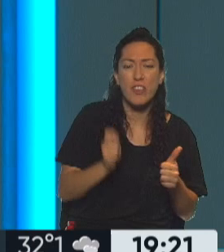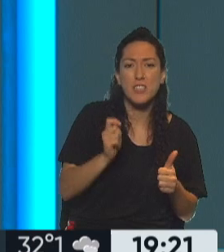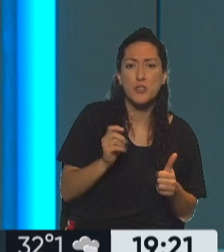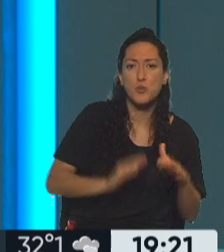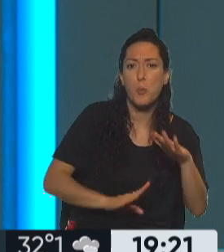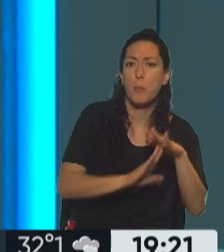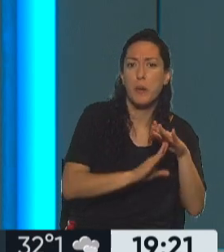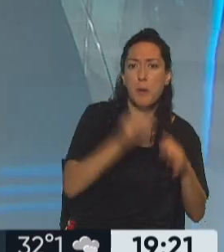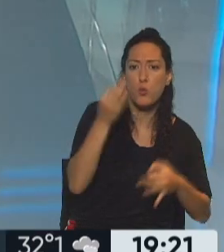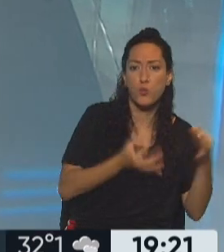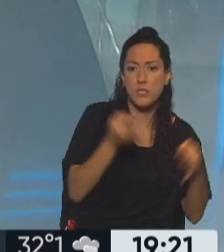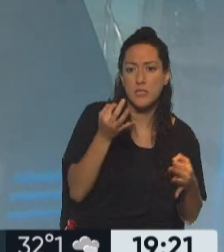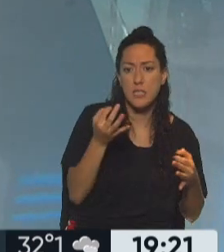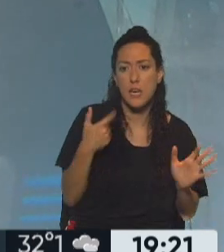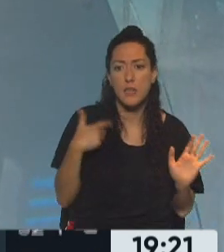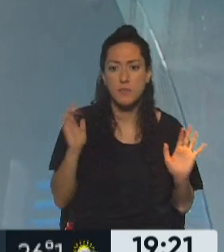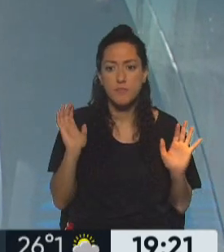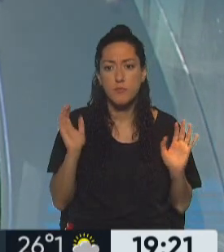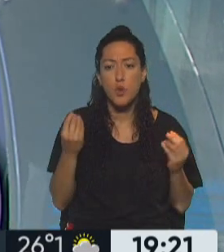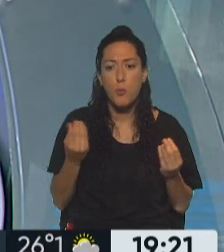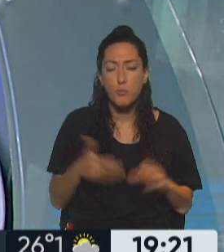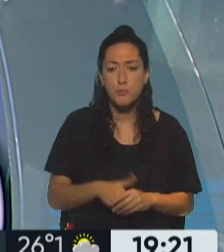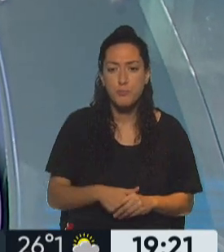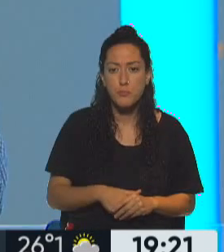consejos no voy a ocupar titulación